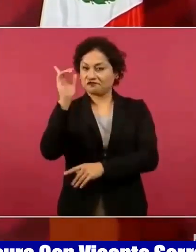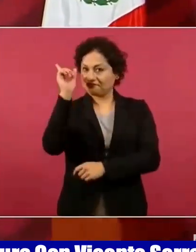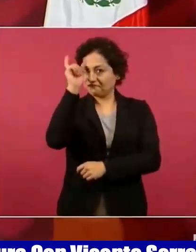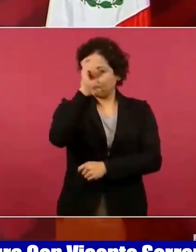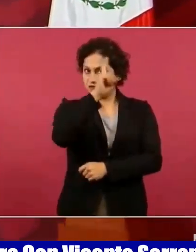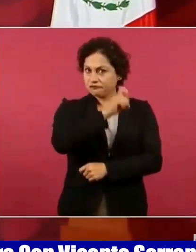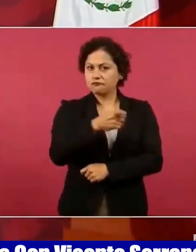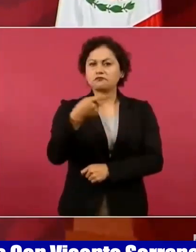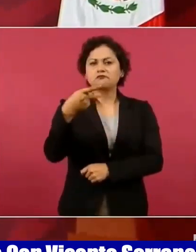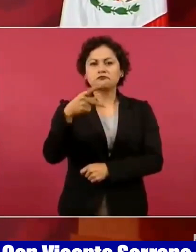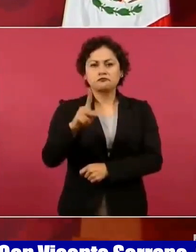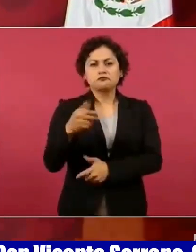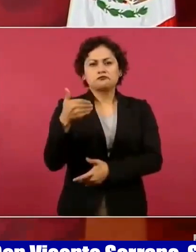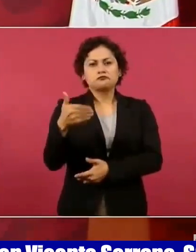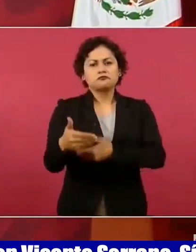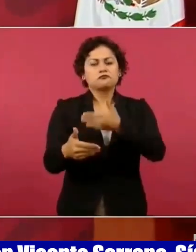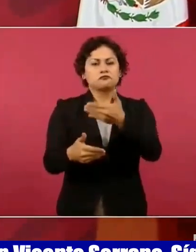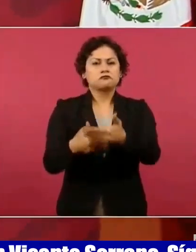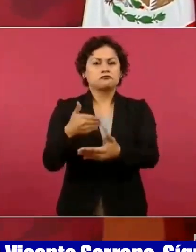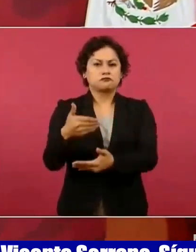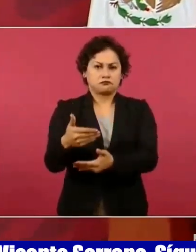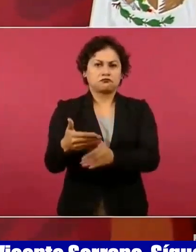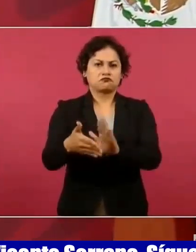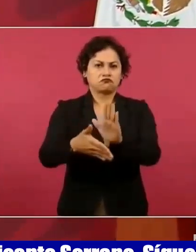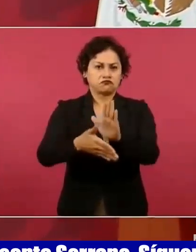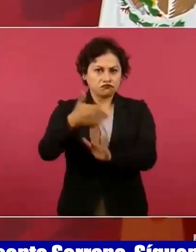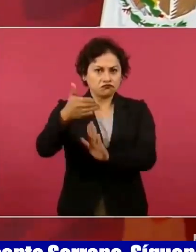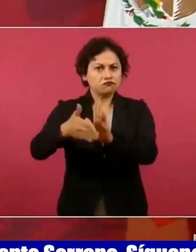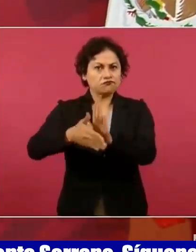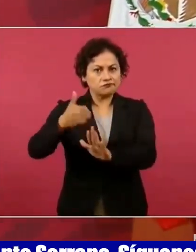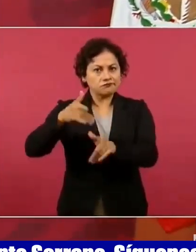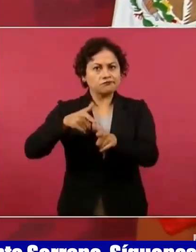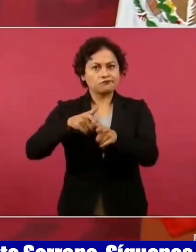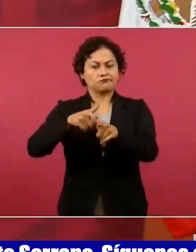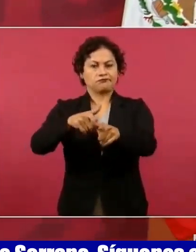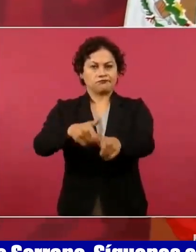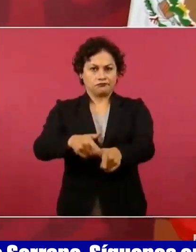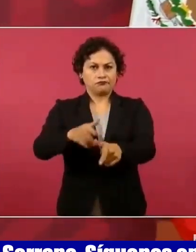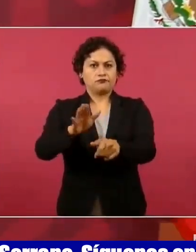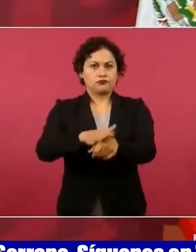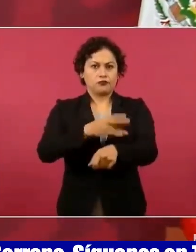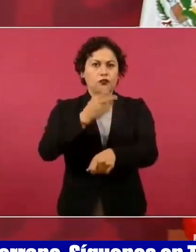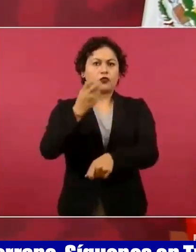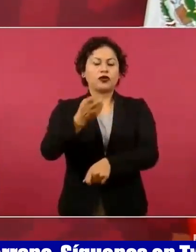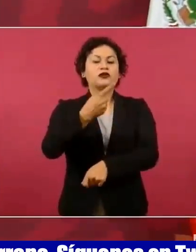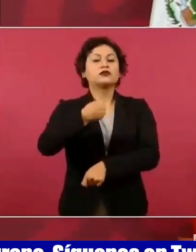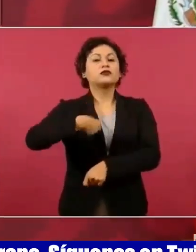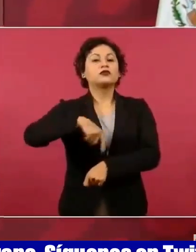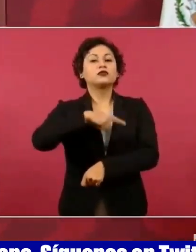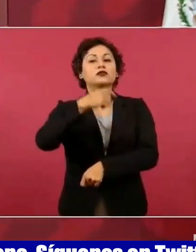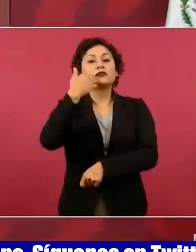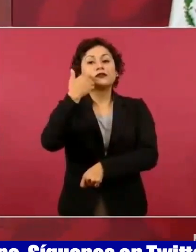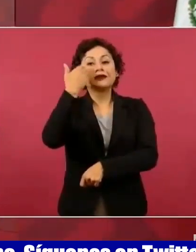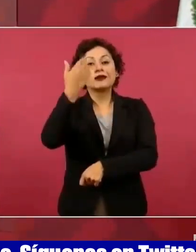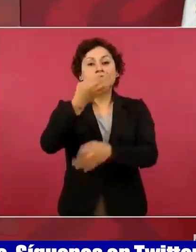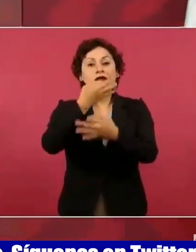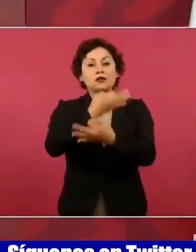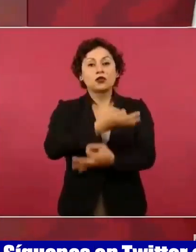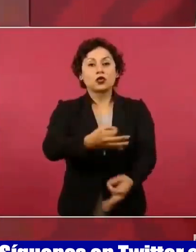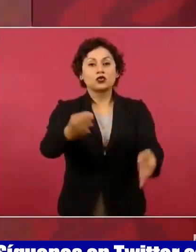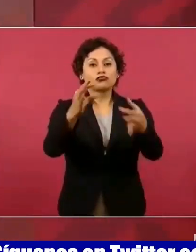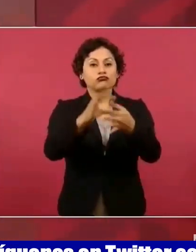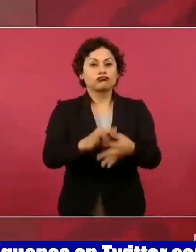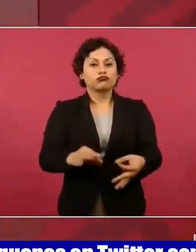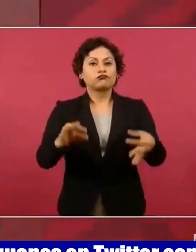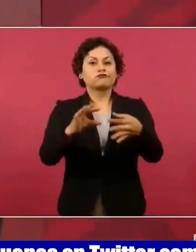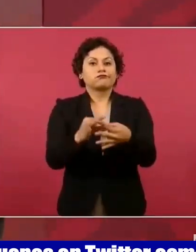juicios sumarios, ni mucho menos de linchamientos políticos. Así lo planteó el presidente López Obrador, y bueno, pues es